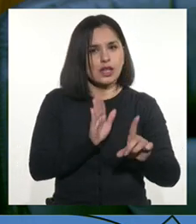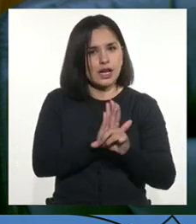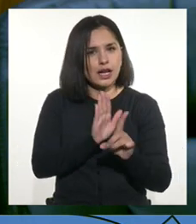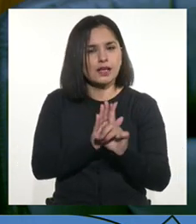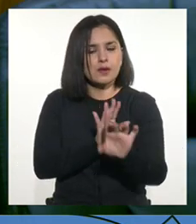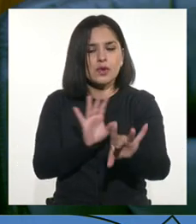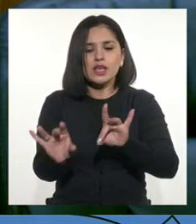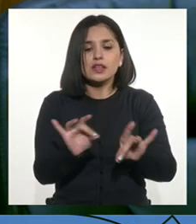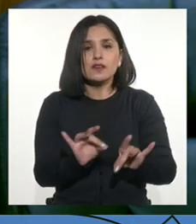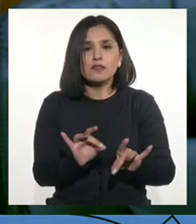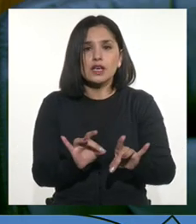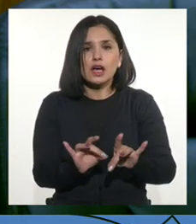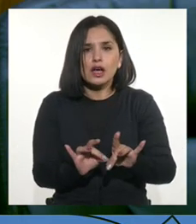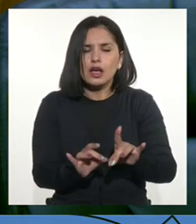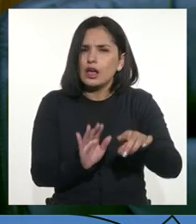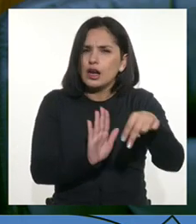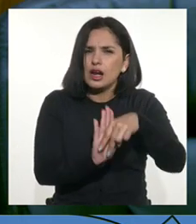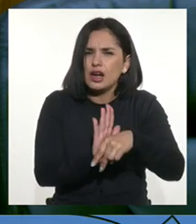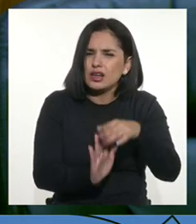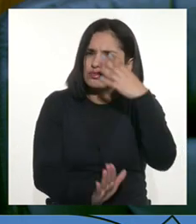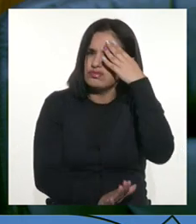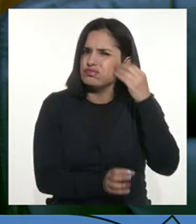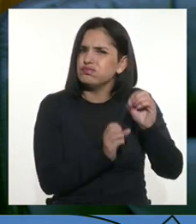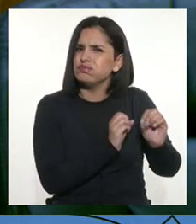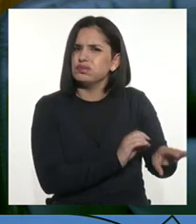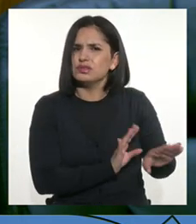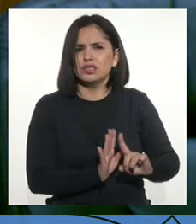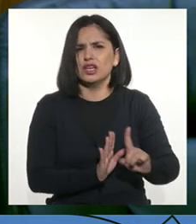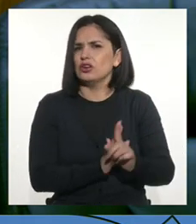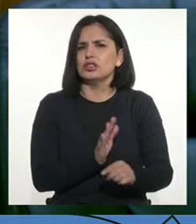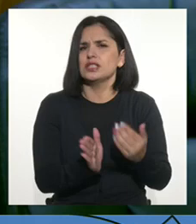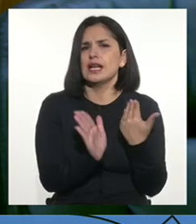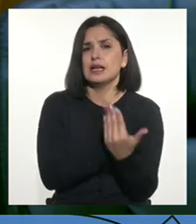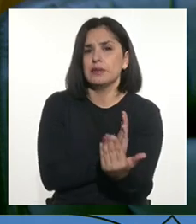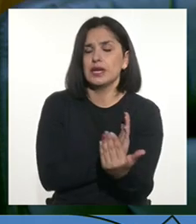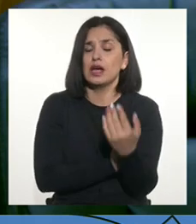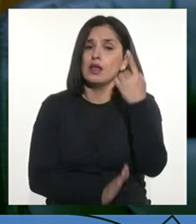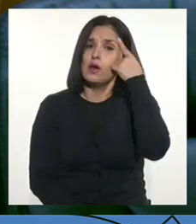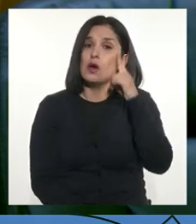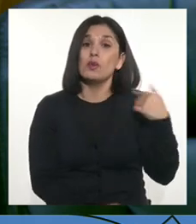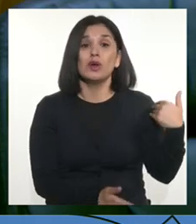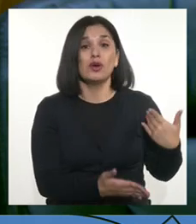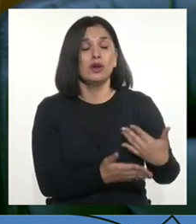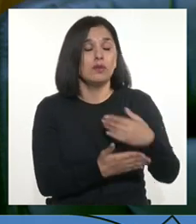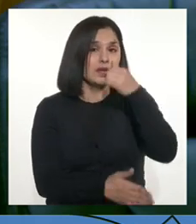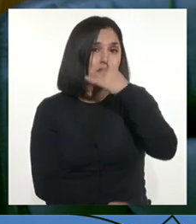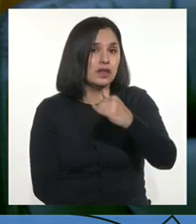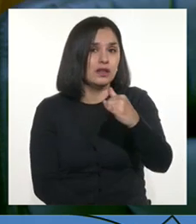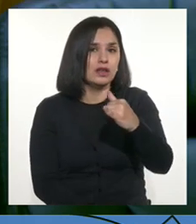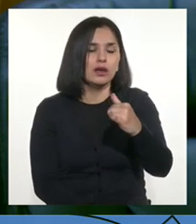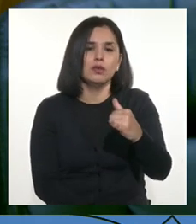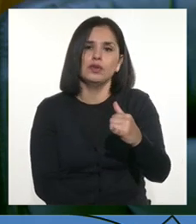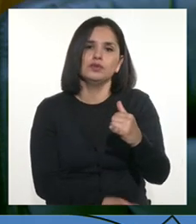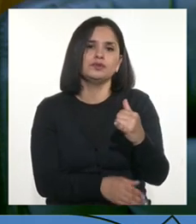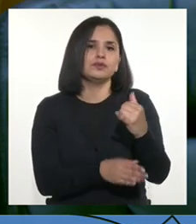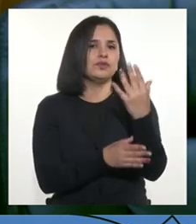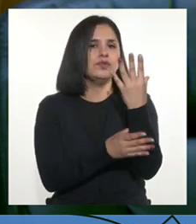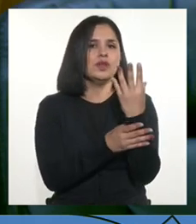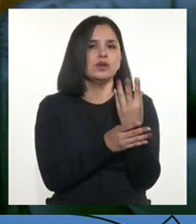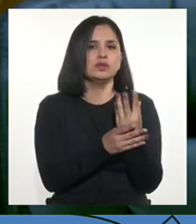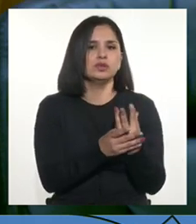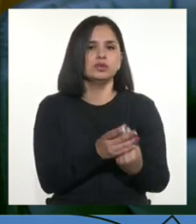la normativa olvidad que no ha sido expresamente derogada pero que en el tiempo la historia y las leyes han